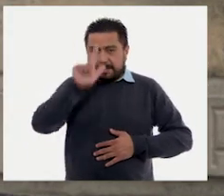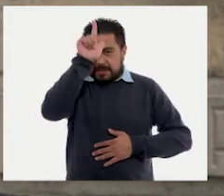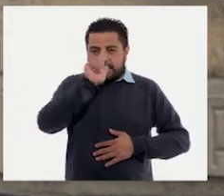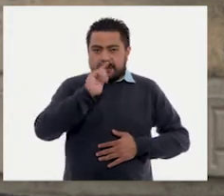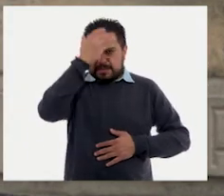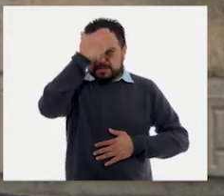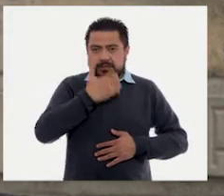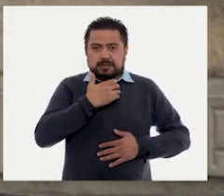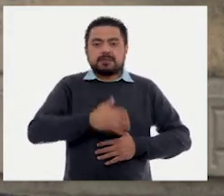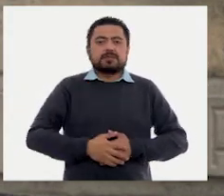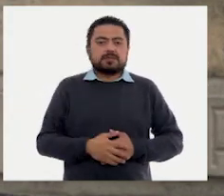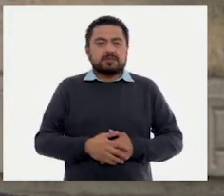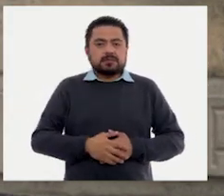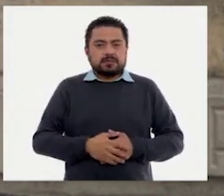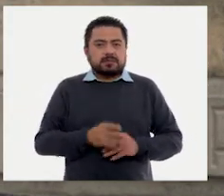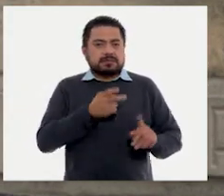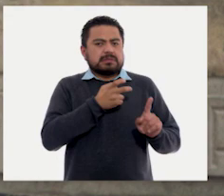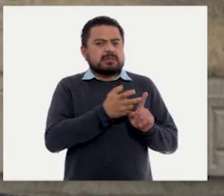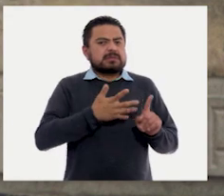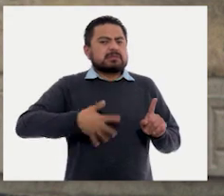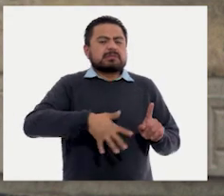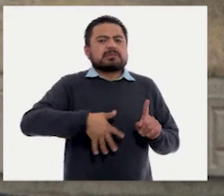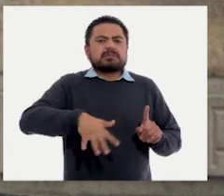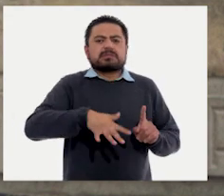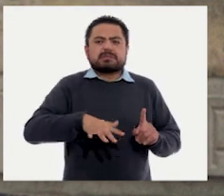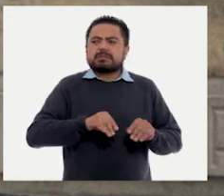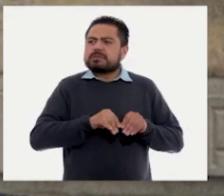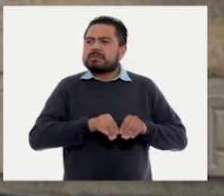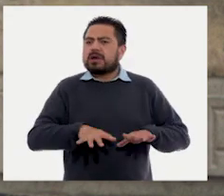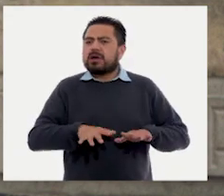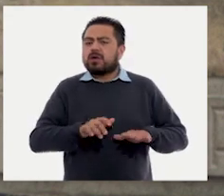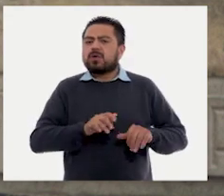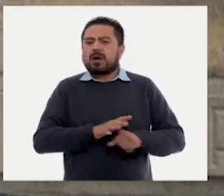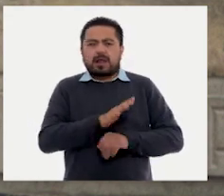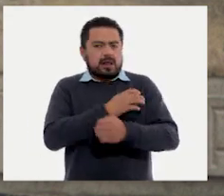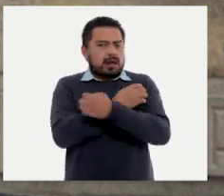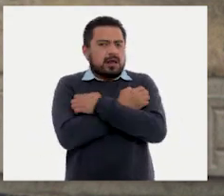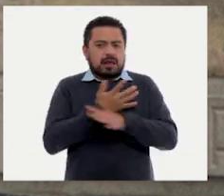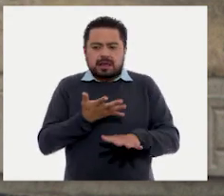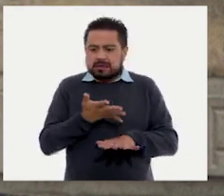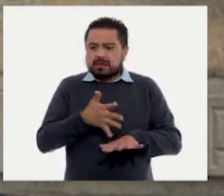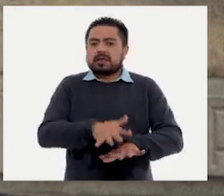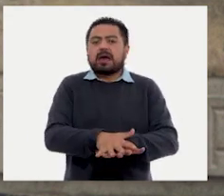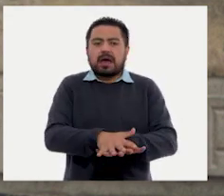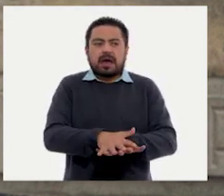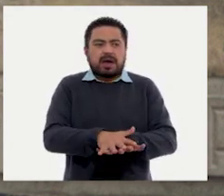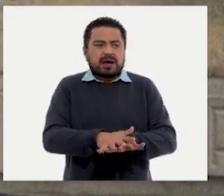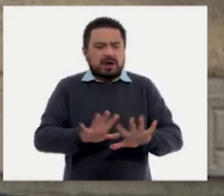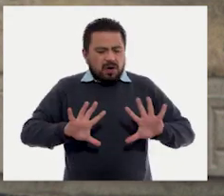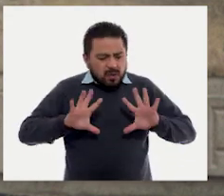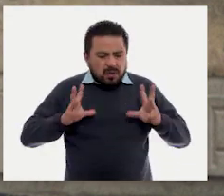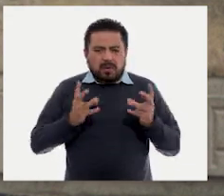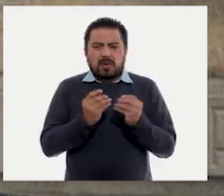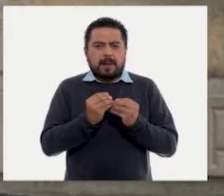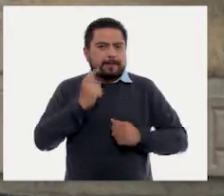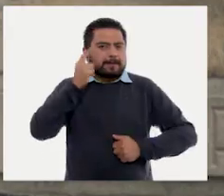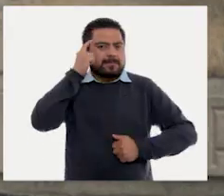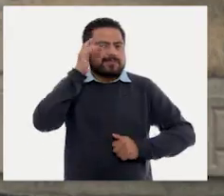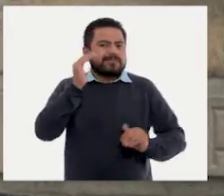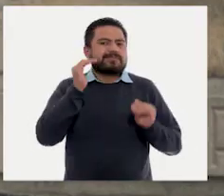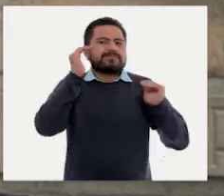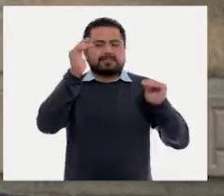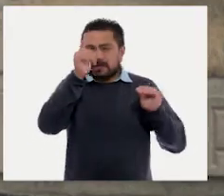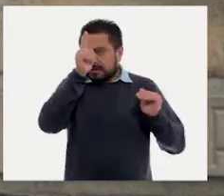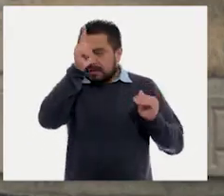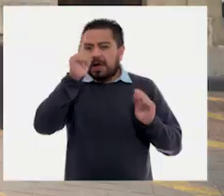Cárdenas. Esta buscaba impartir una educación integral que abarcara la mente, el espíritu